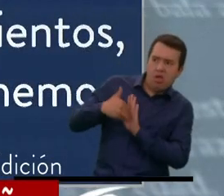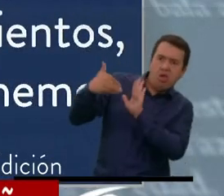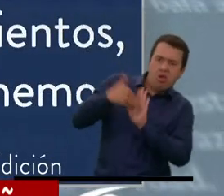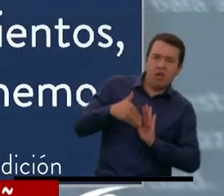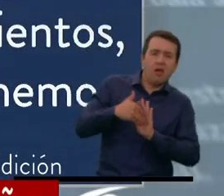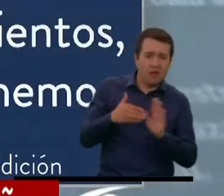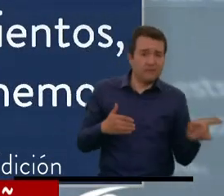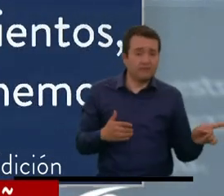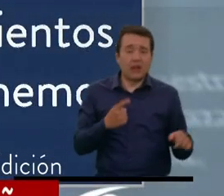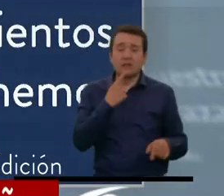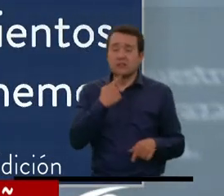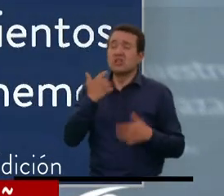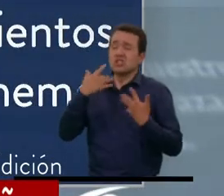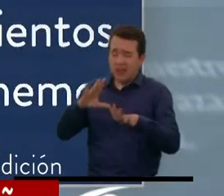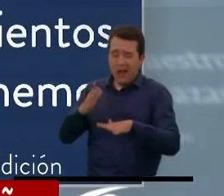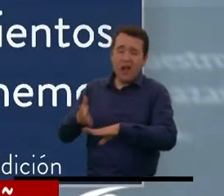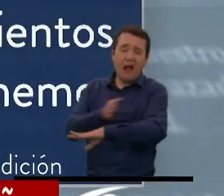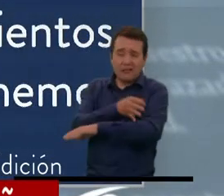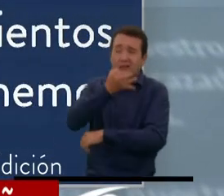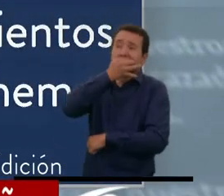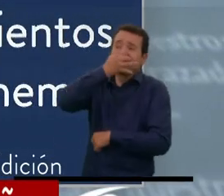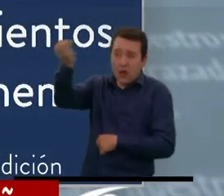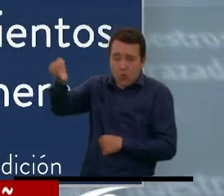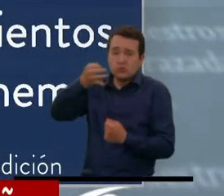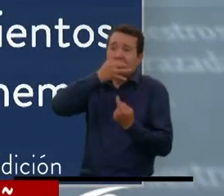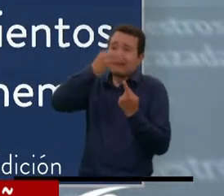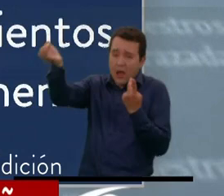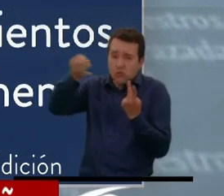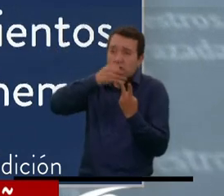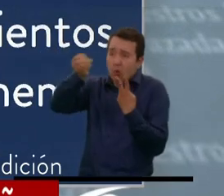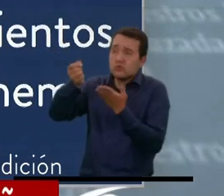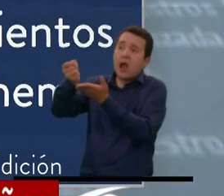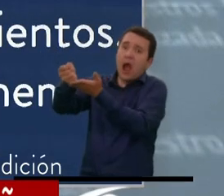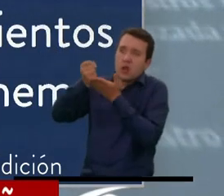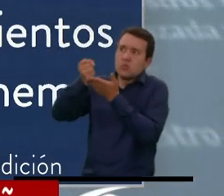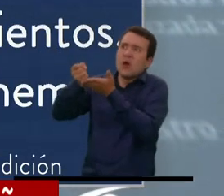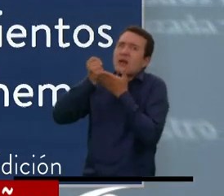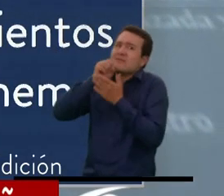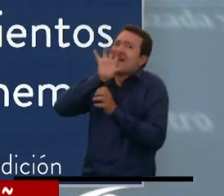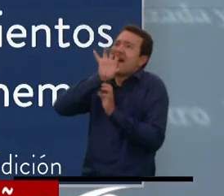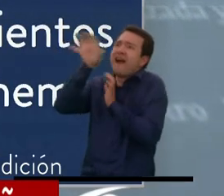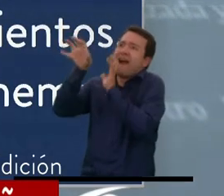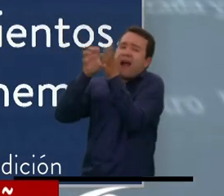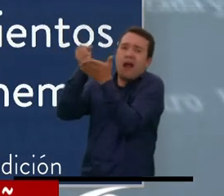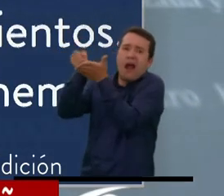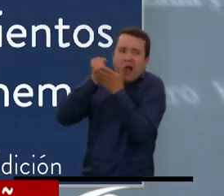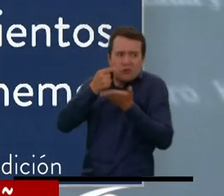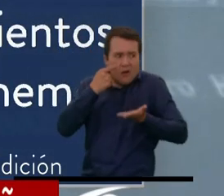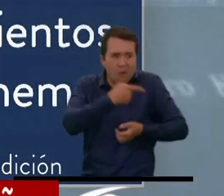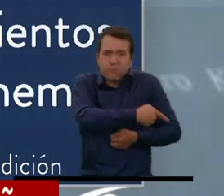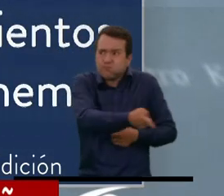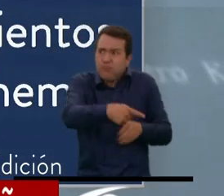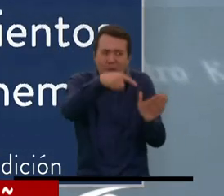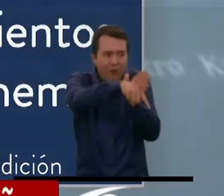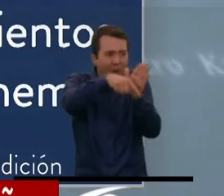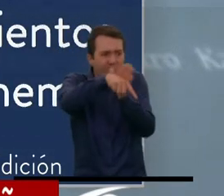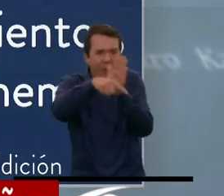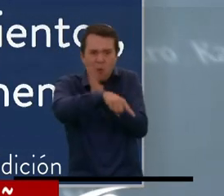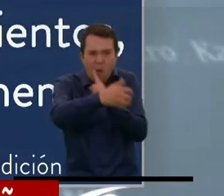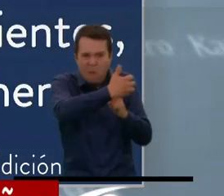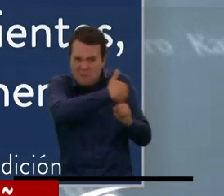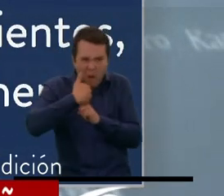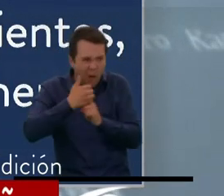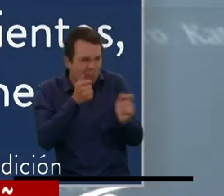hemos realizado, pidiendo apoyo y, por qué no decir, auxilio para contener esta ola de asesinatos, masacres, desapariciones